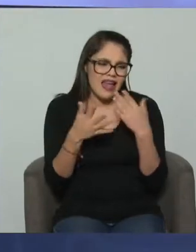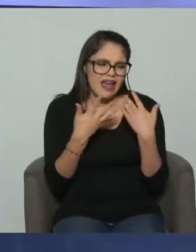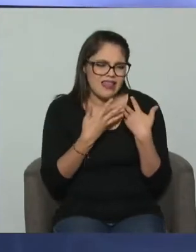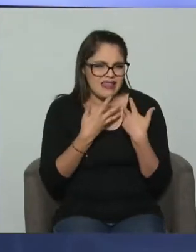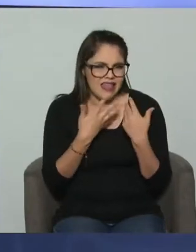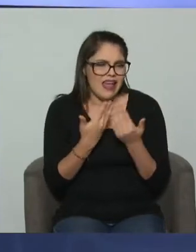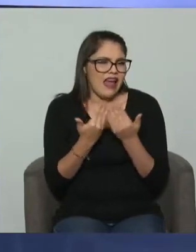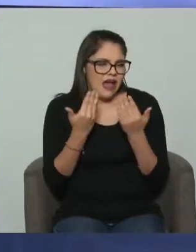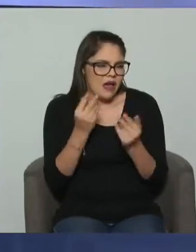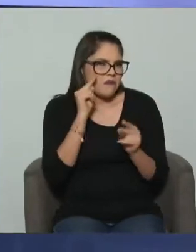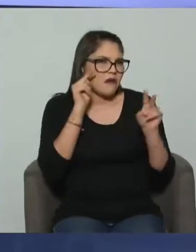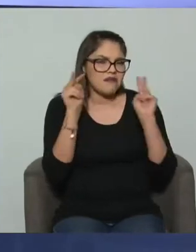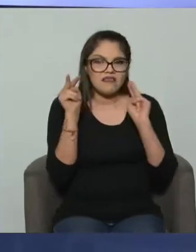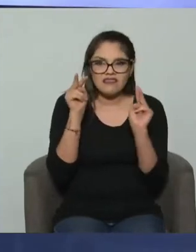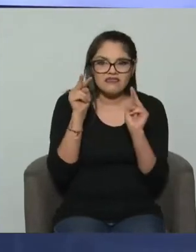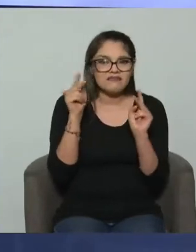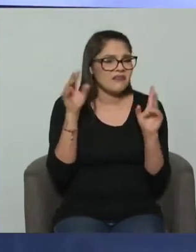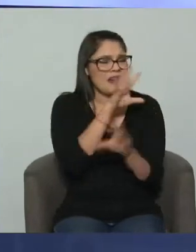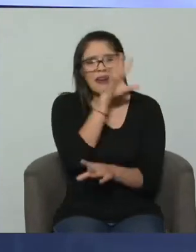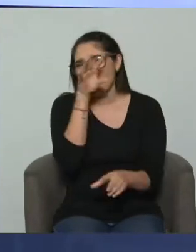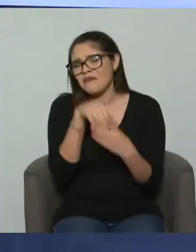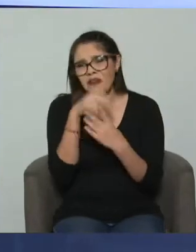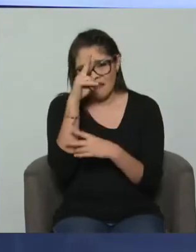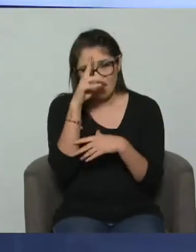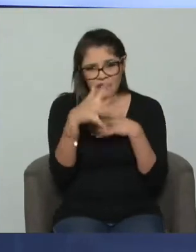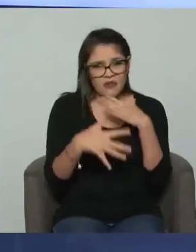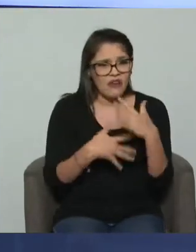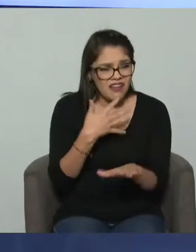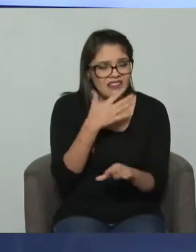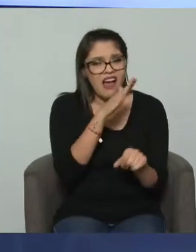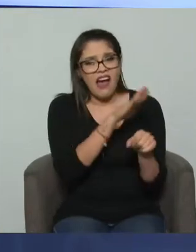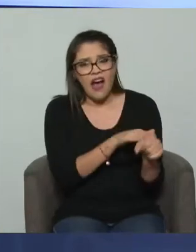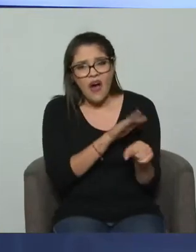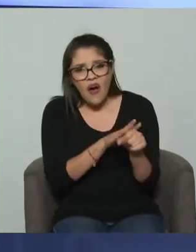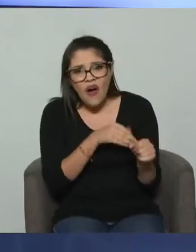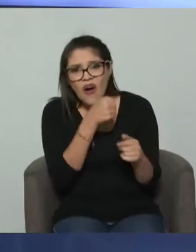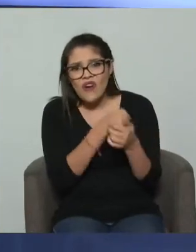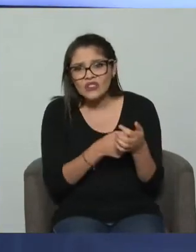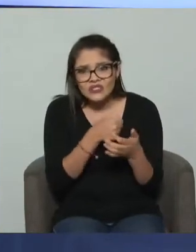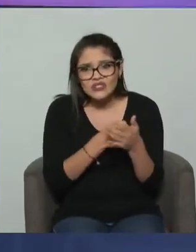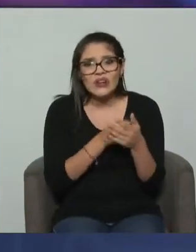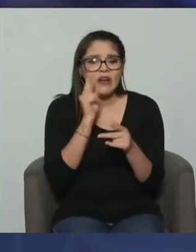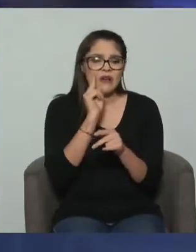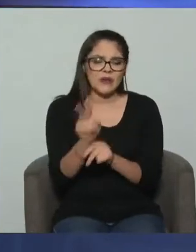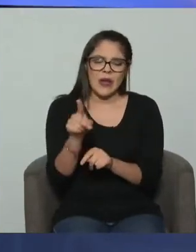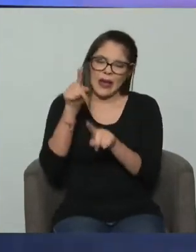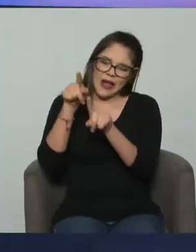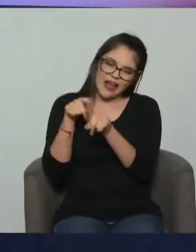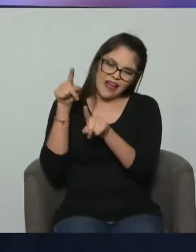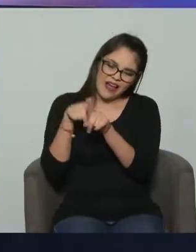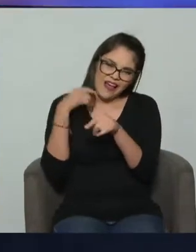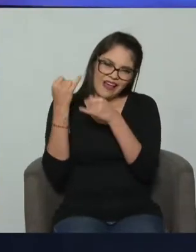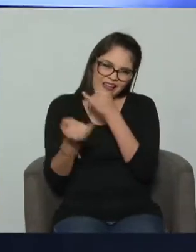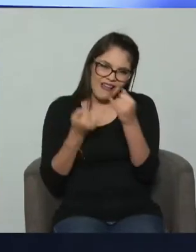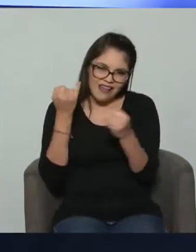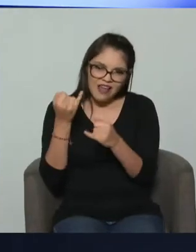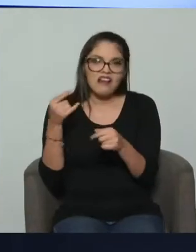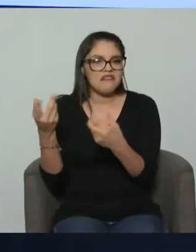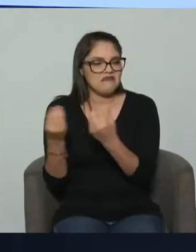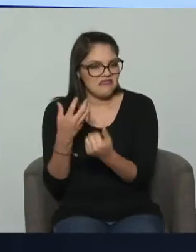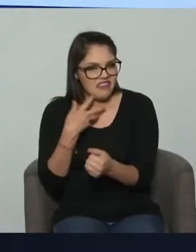con nuestros hijos, ¿no? Y entonces lo primero es, un arma en casa nunca ha traído felicidad ni la